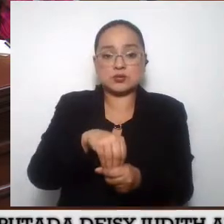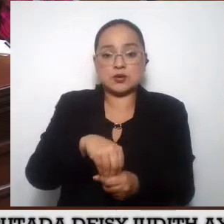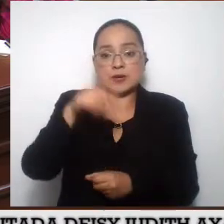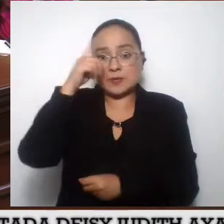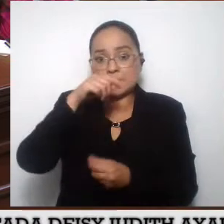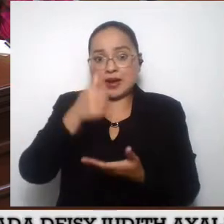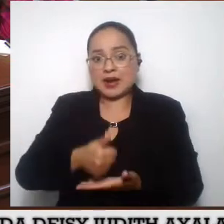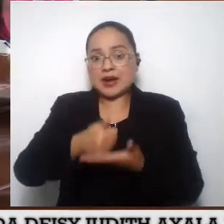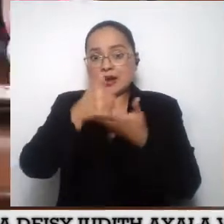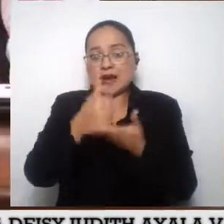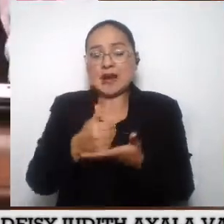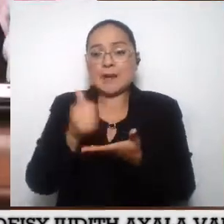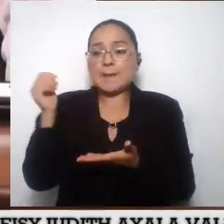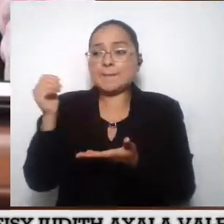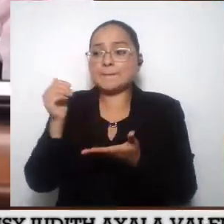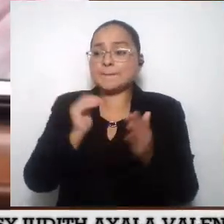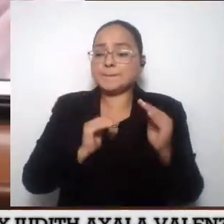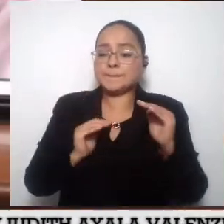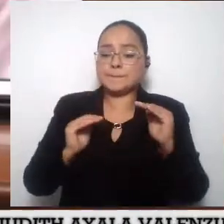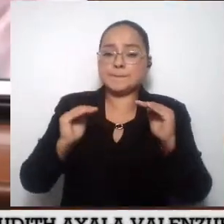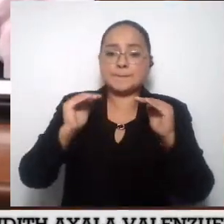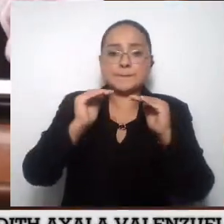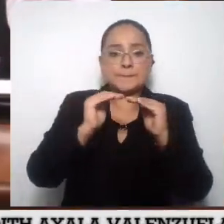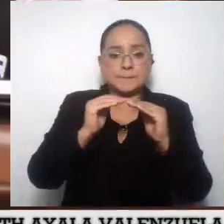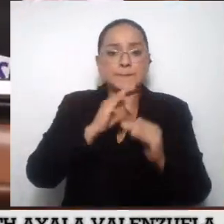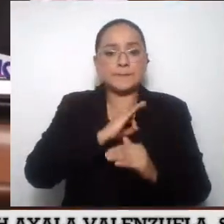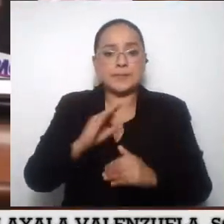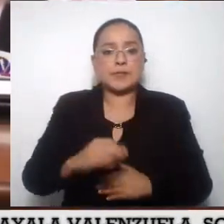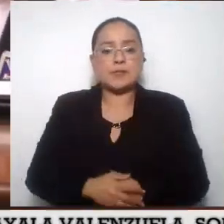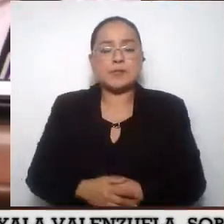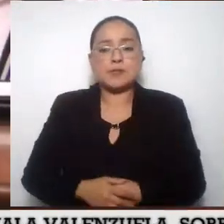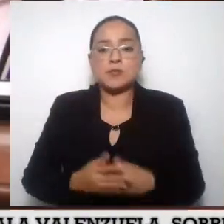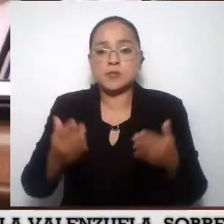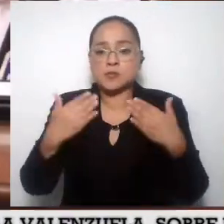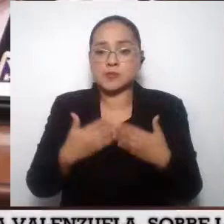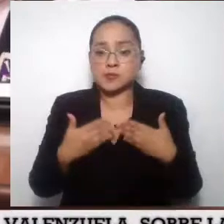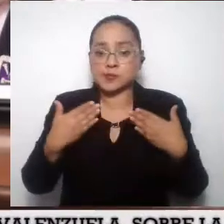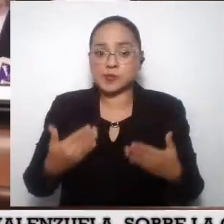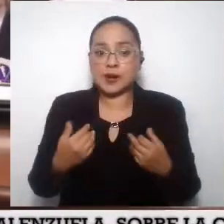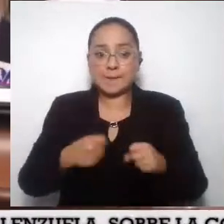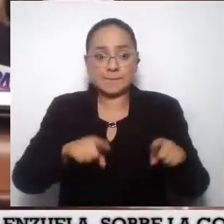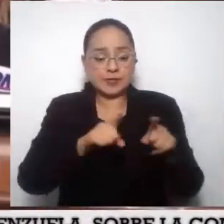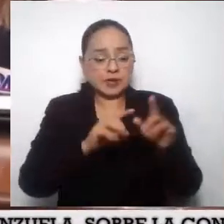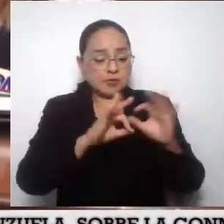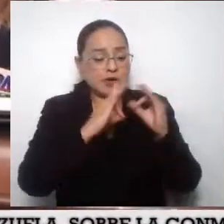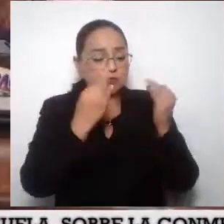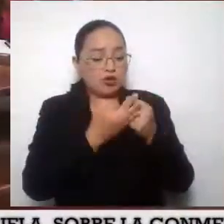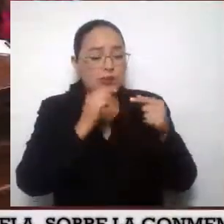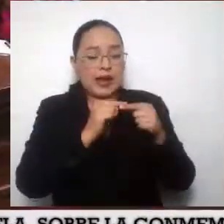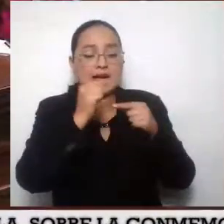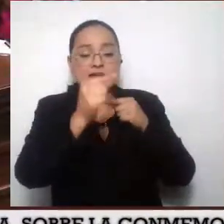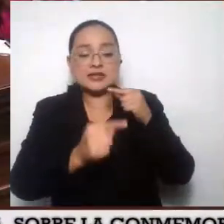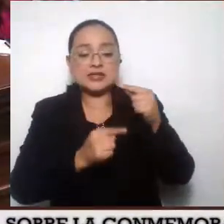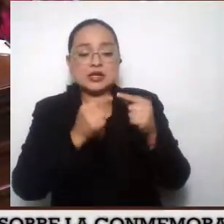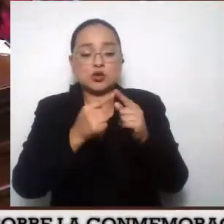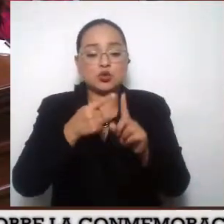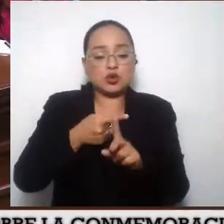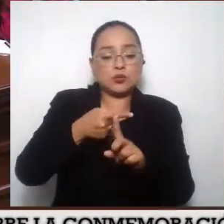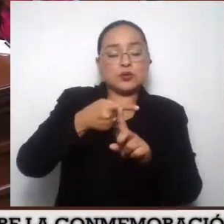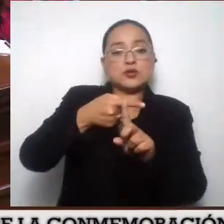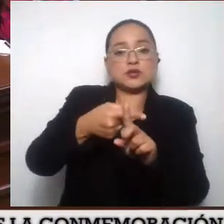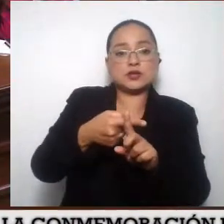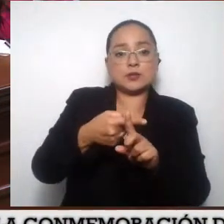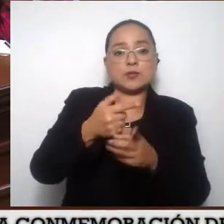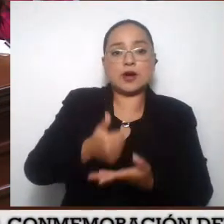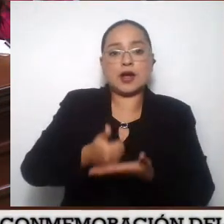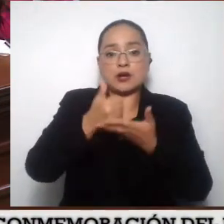reducir las desigualdades. Este será un círculo virtuoso que beneficia tanto a la economía